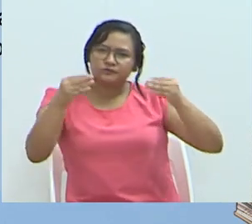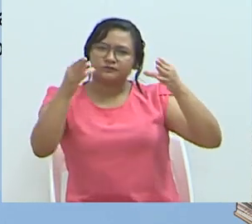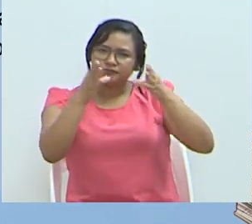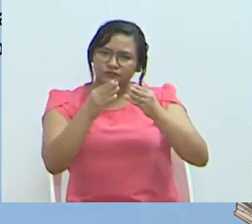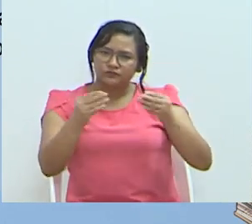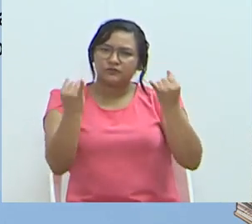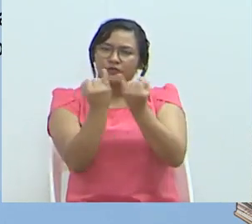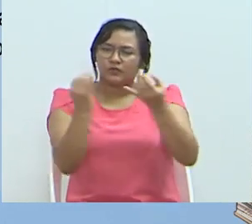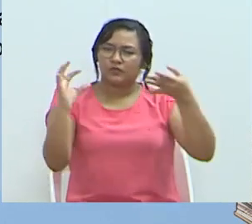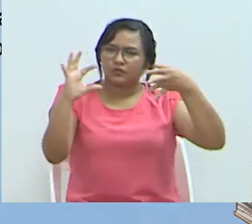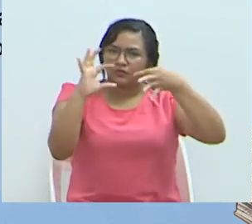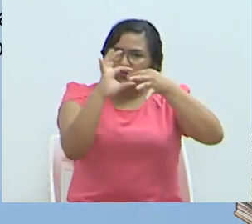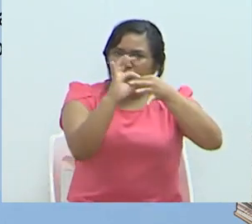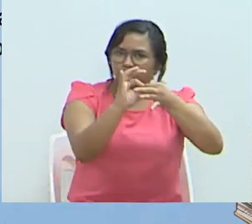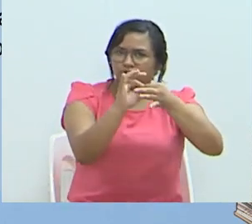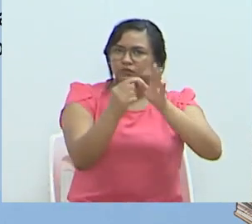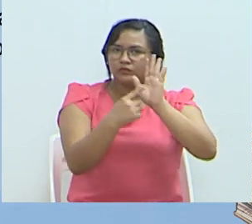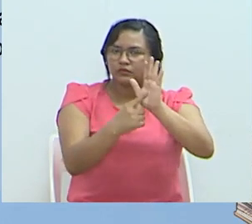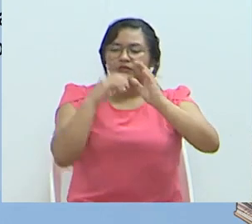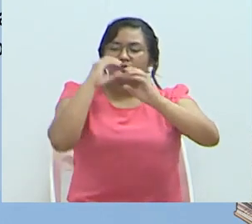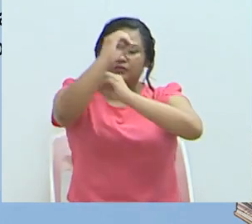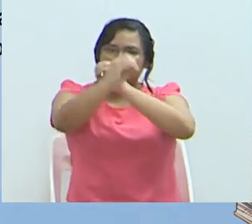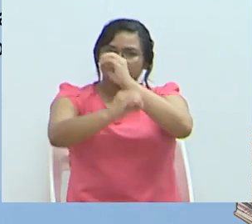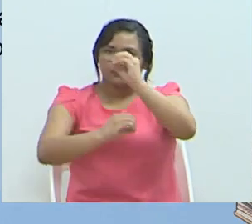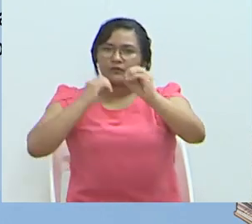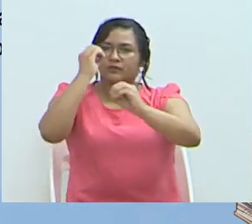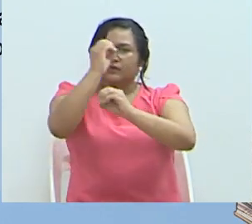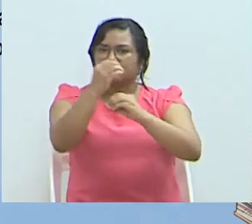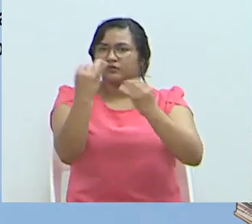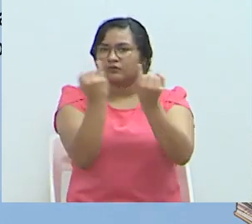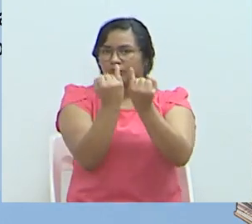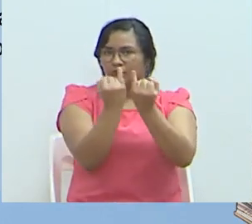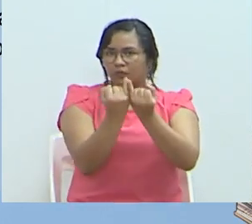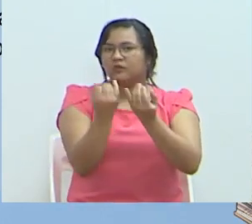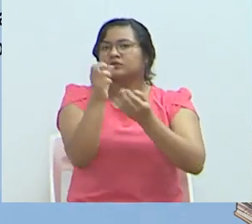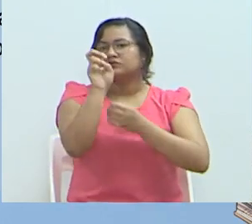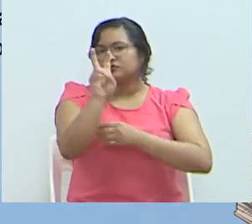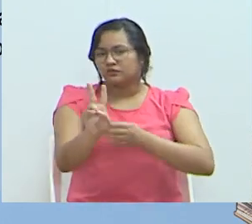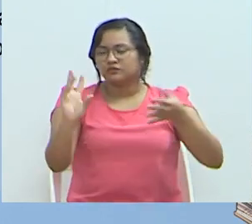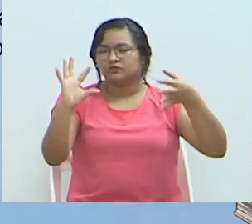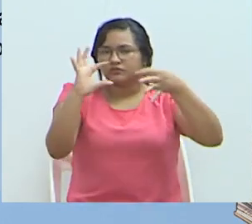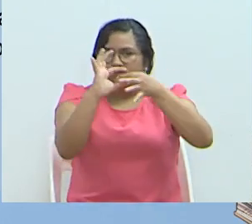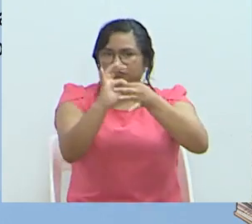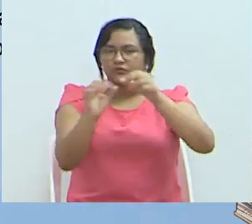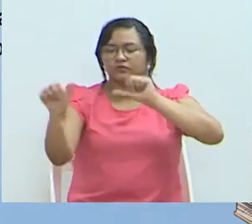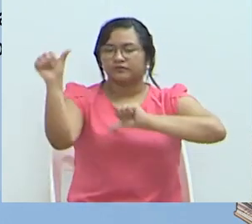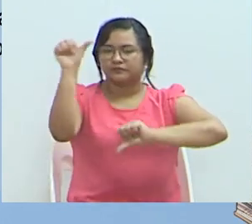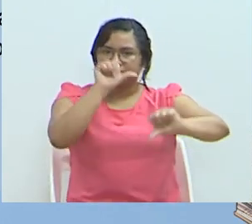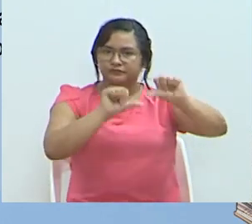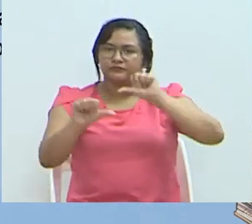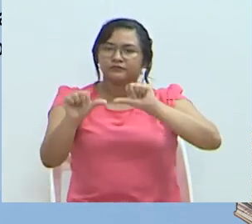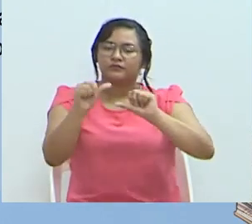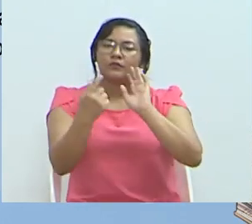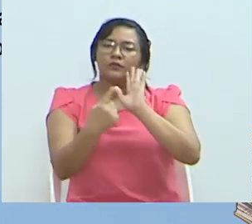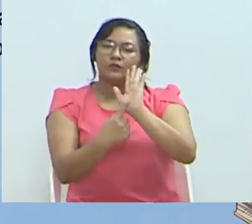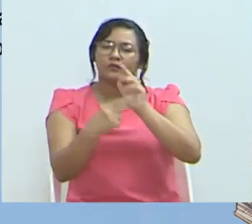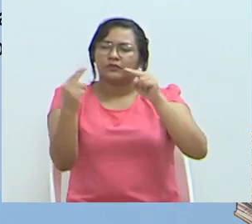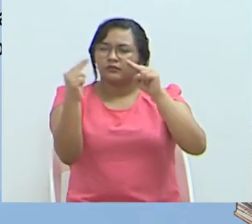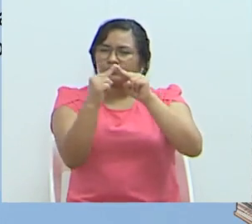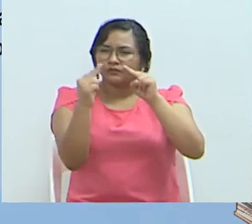agrupación de 2 o más átomos mediante enlaces químicos. Dichas moléculas reciben el nombre de